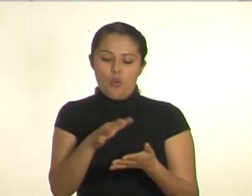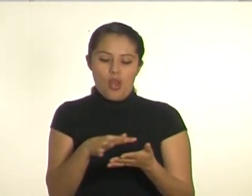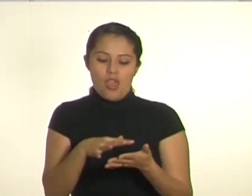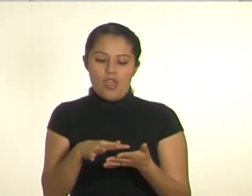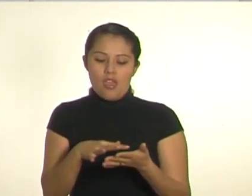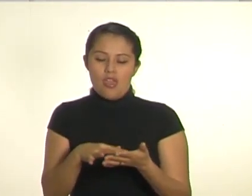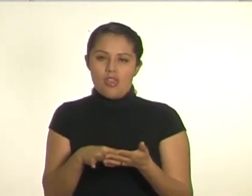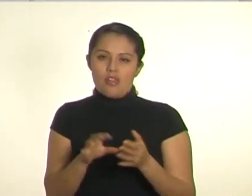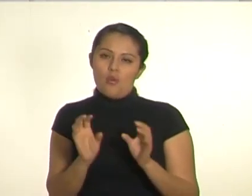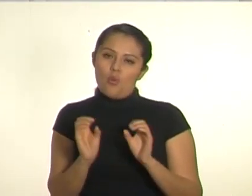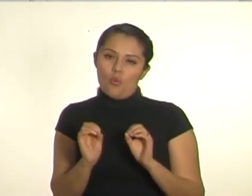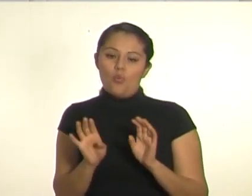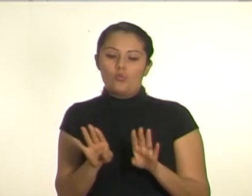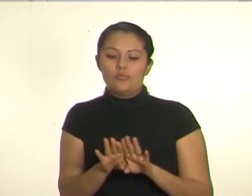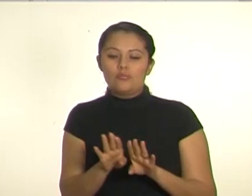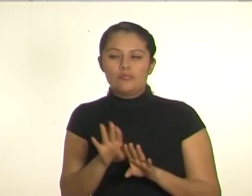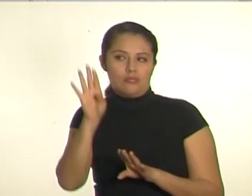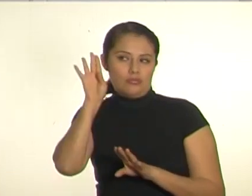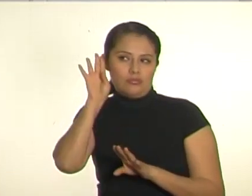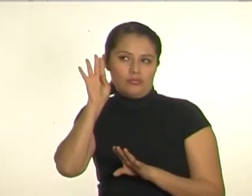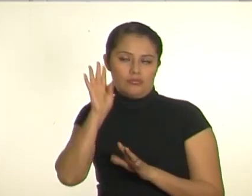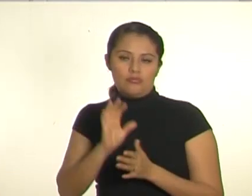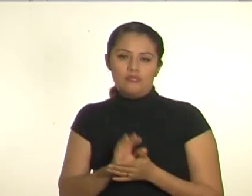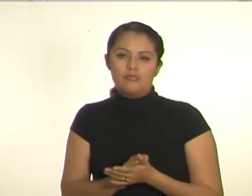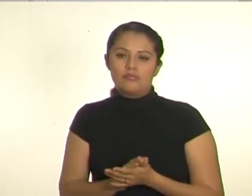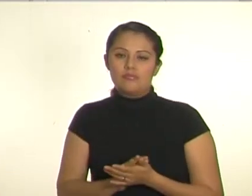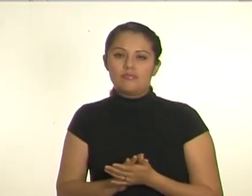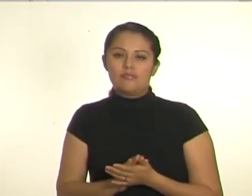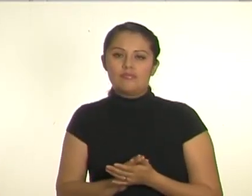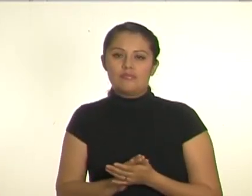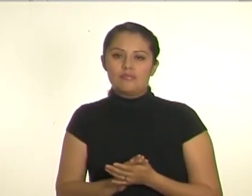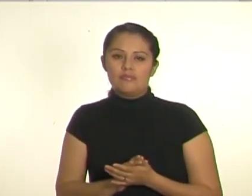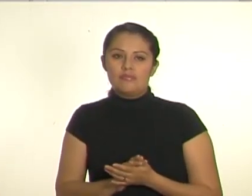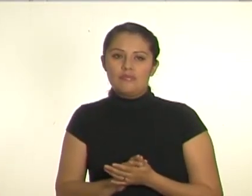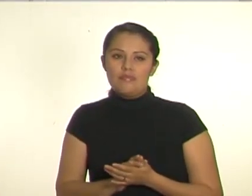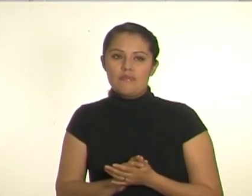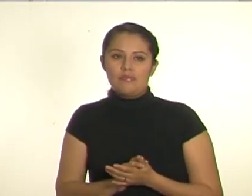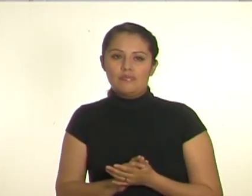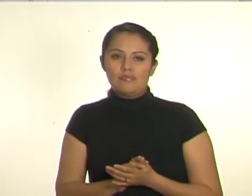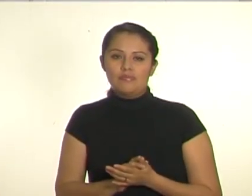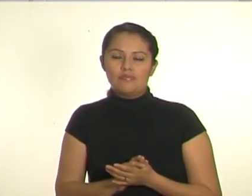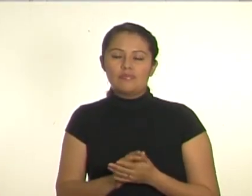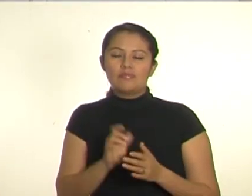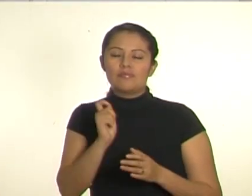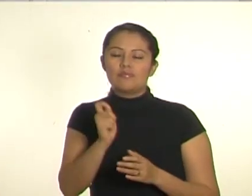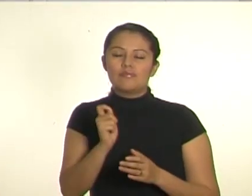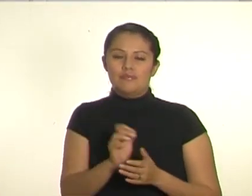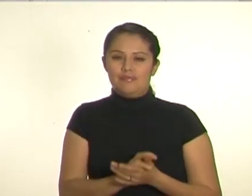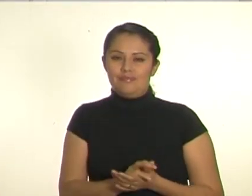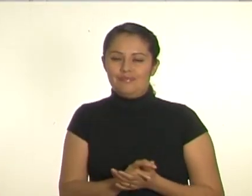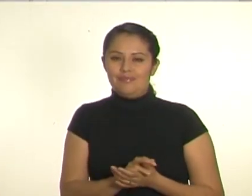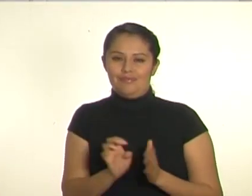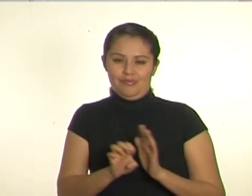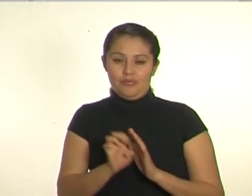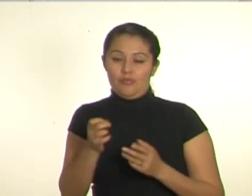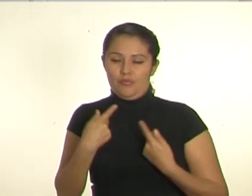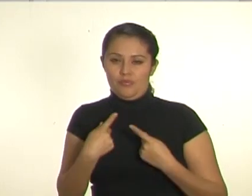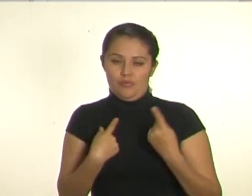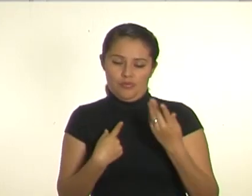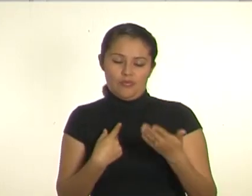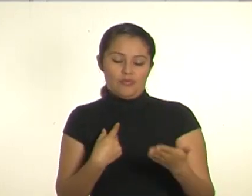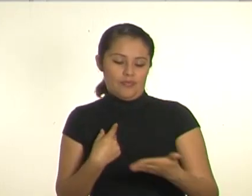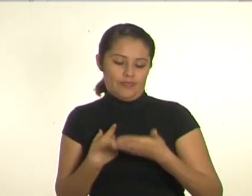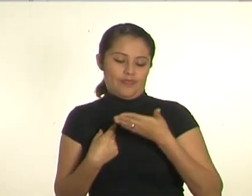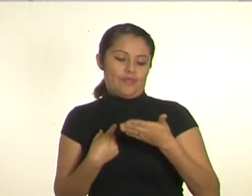nos va a permitir, niños, tener una lectura más fluida y que la persona que lo esté leyendo